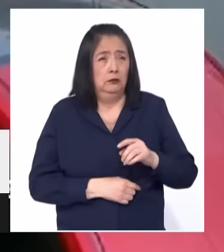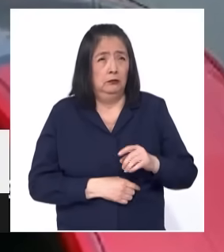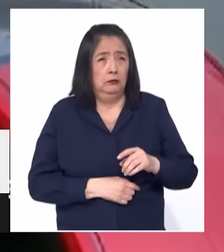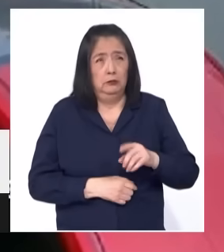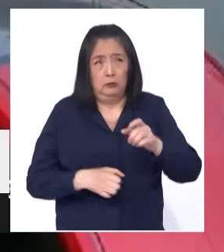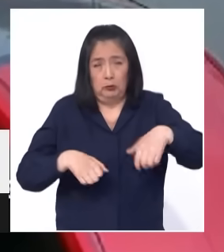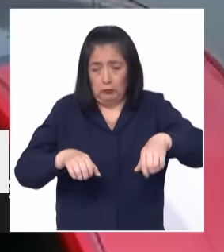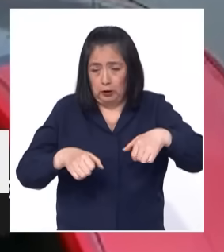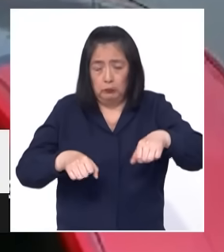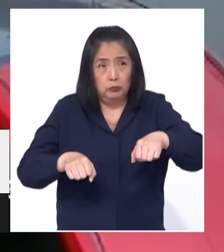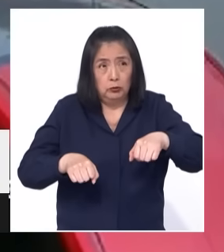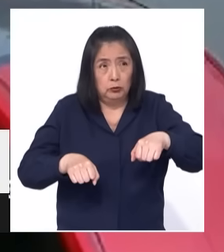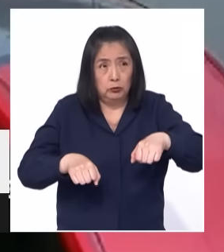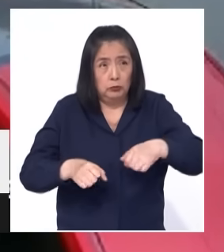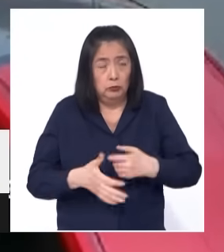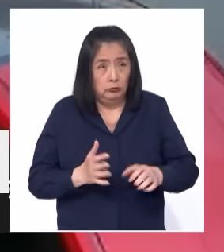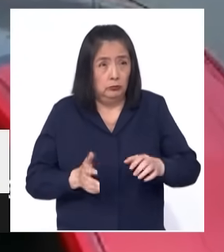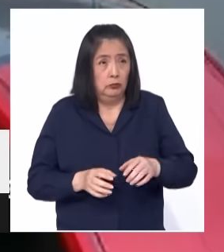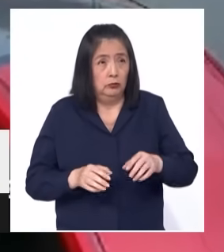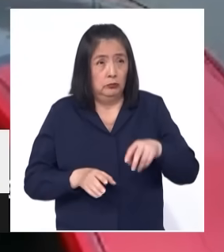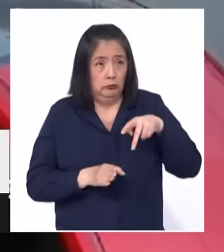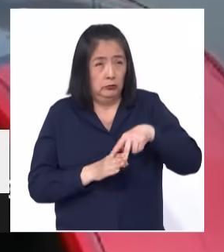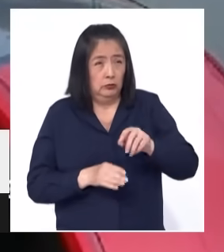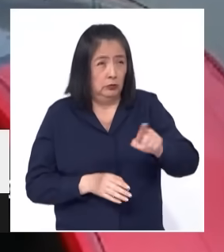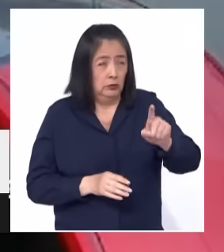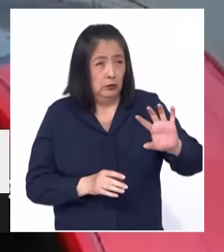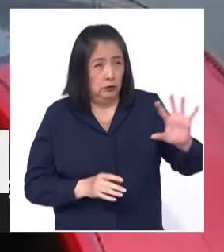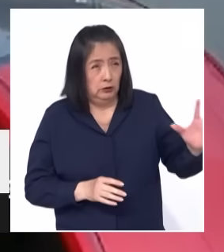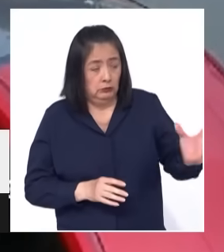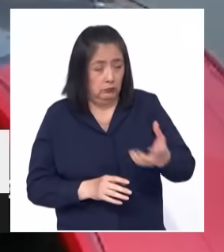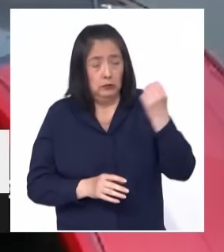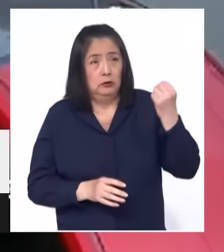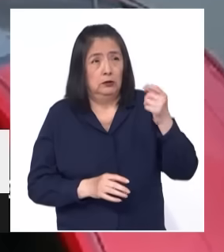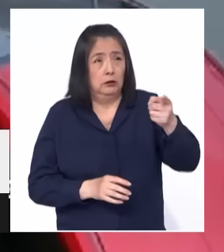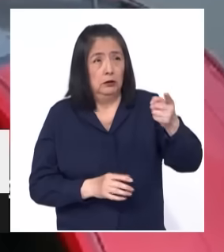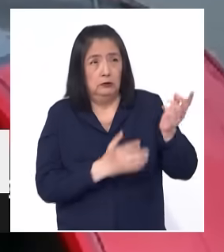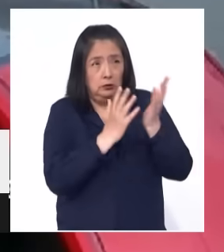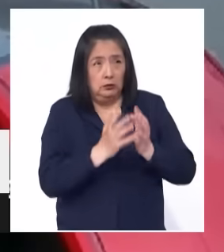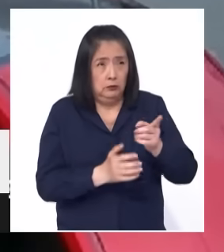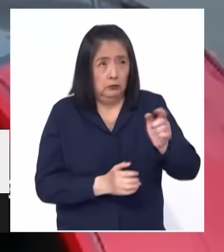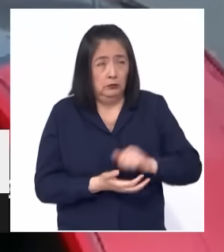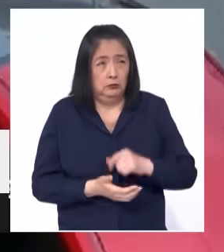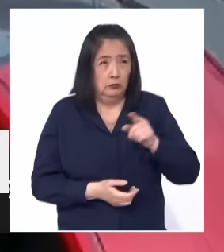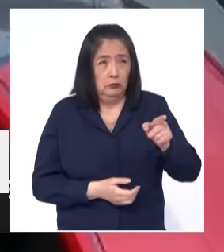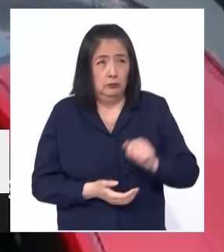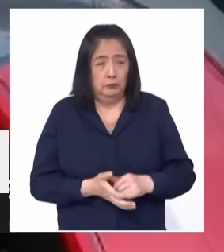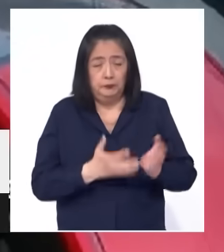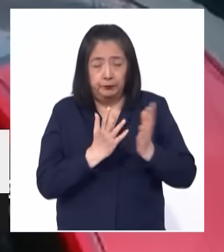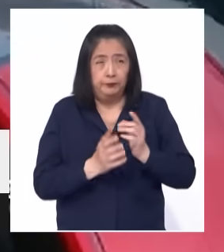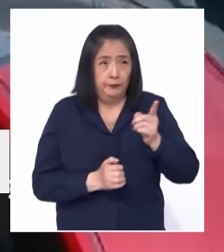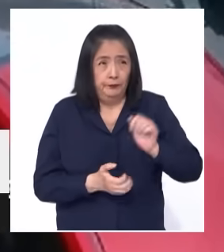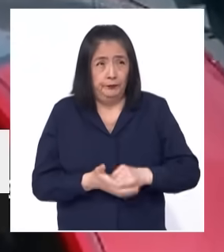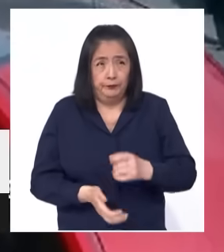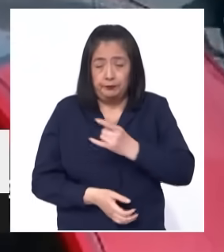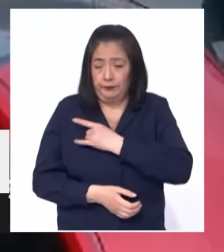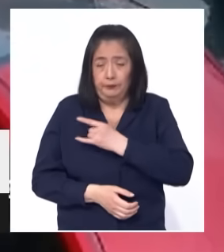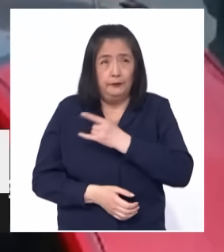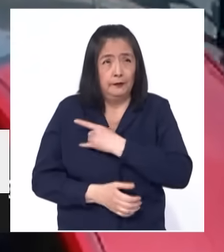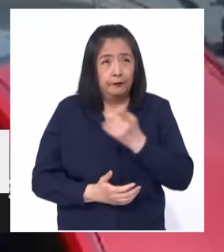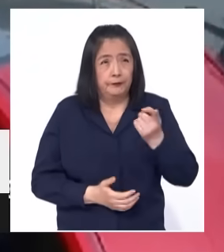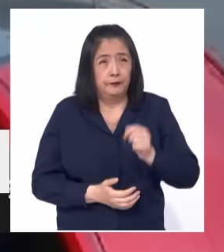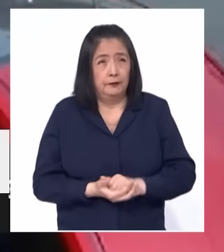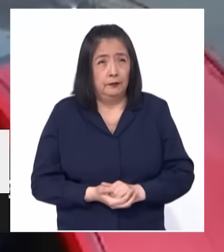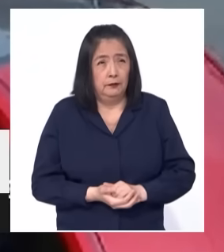bordo de una motocicleta llegan y le arrebatan el celular a los propios estudiantes. Se trataba de un estudiante de la universidad,